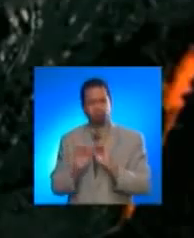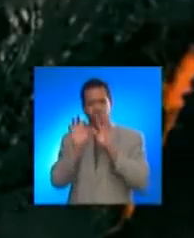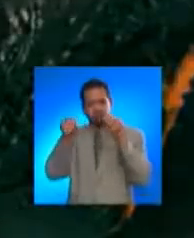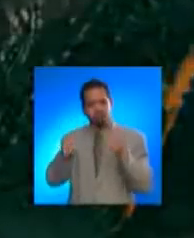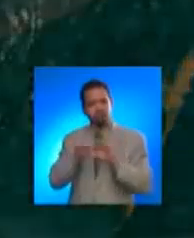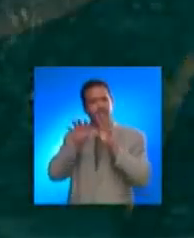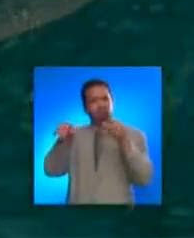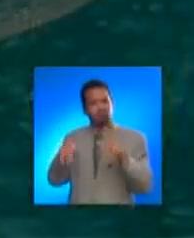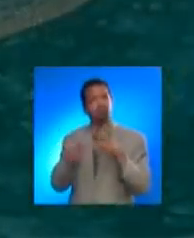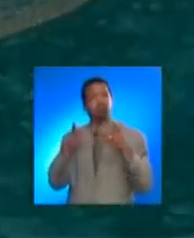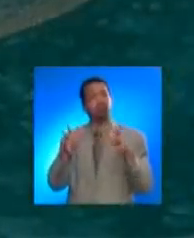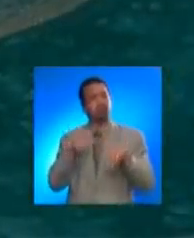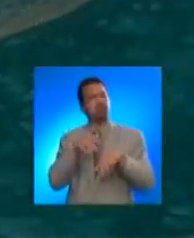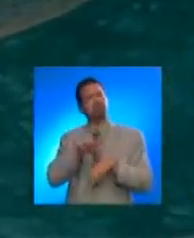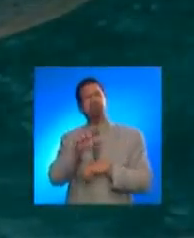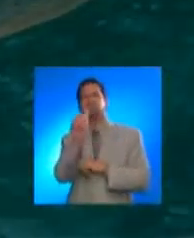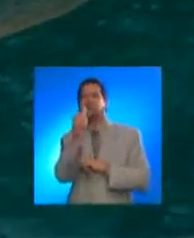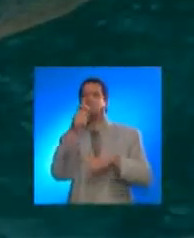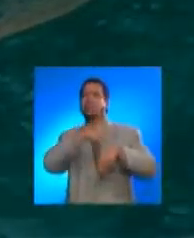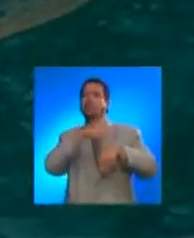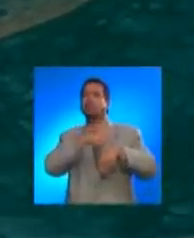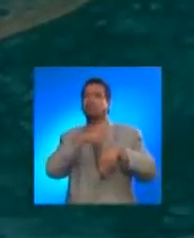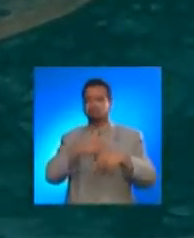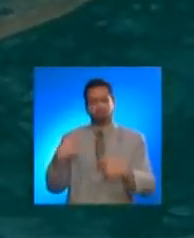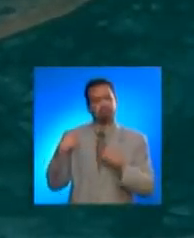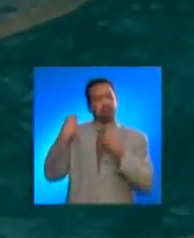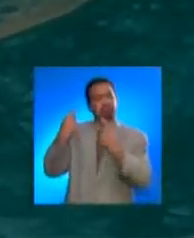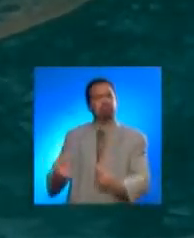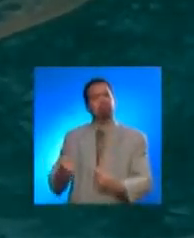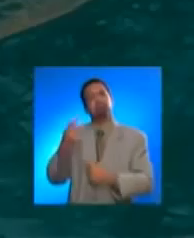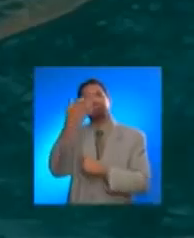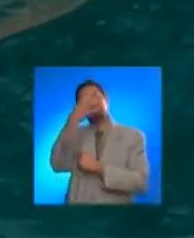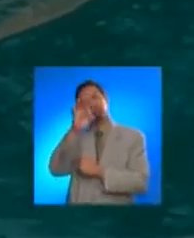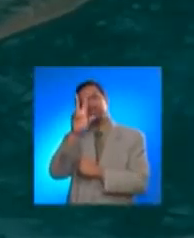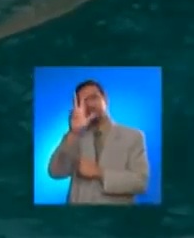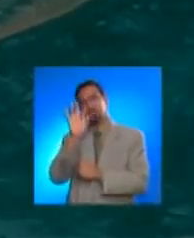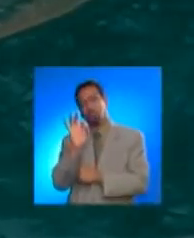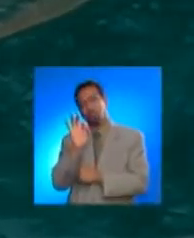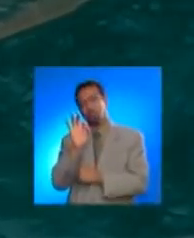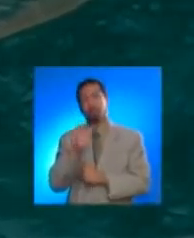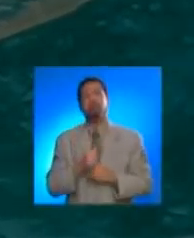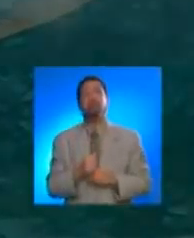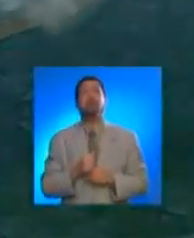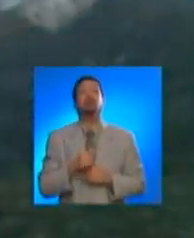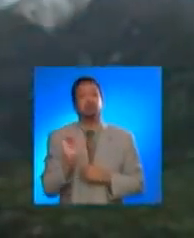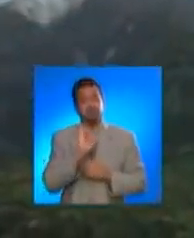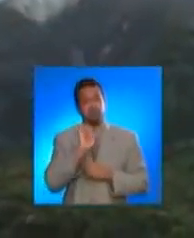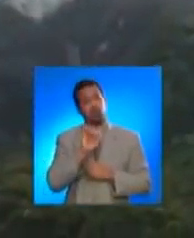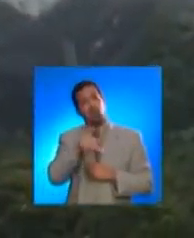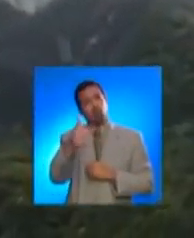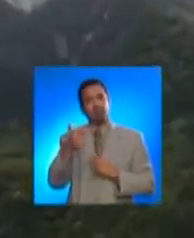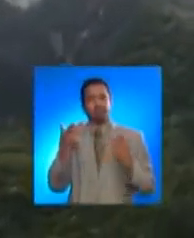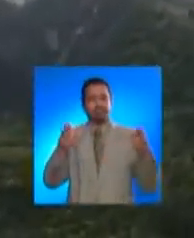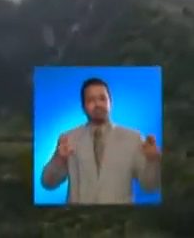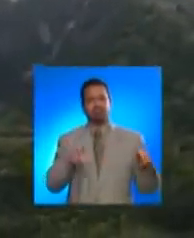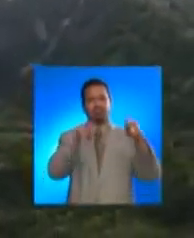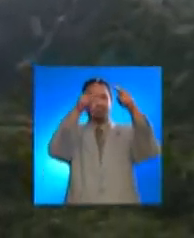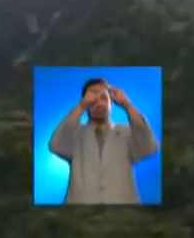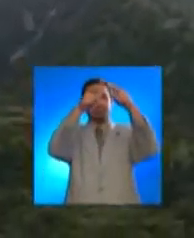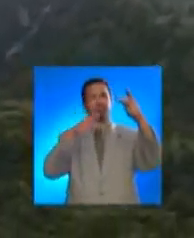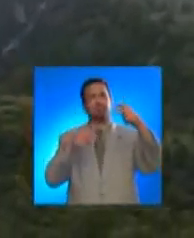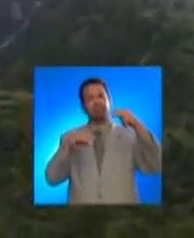de que se genere un tsunami por erupciones volcánicas, submarinas y no submarinas. En el caso de erupciones submarinas, el